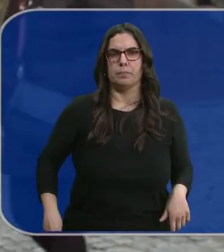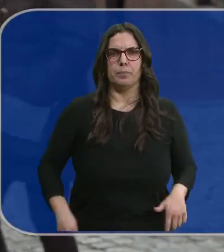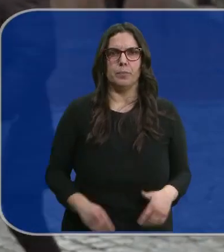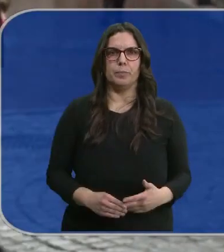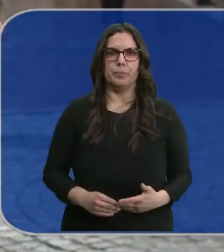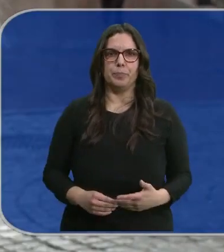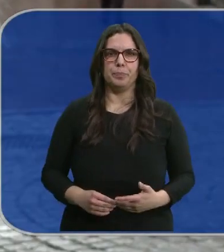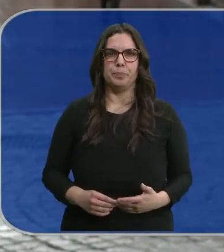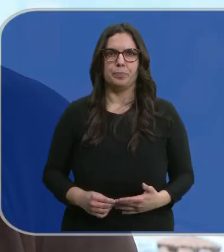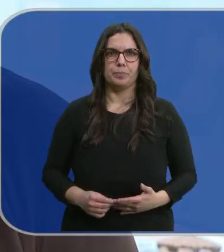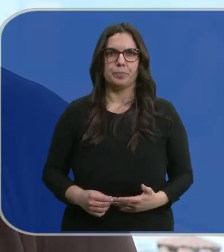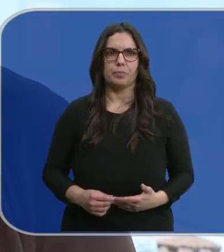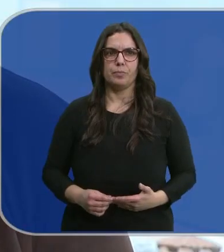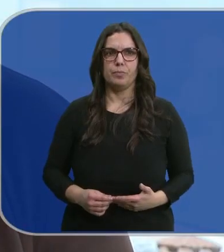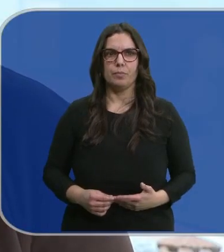meses.